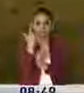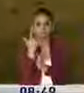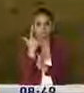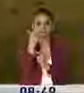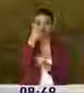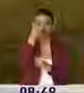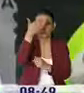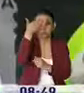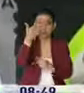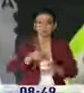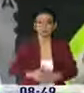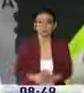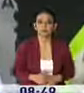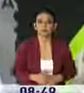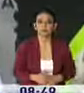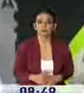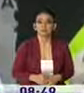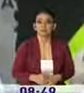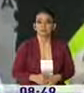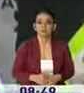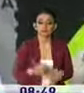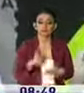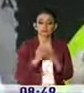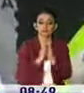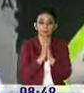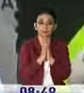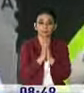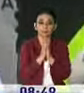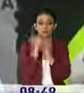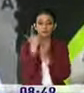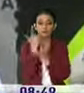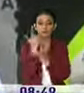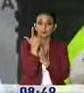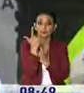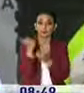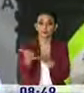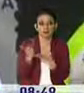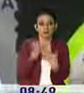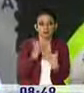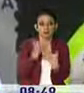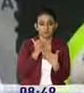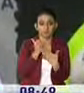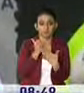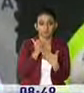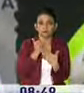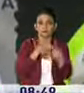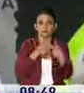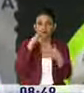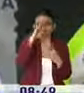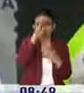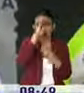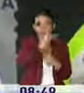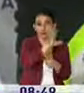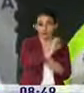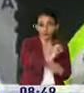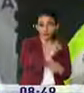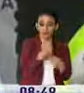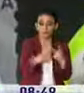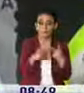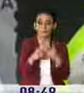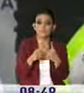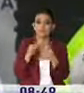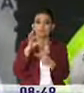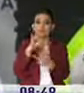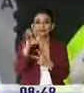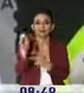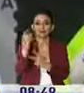en Santo Domingo. Hemos pedido ya la colaboración de lo que es Fuerzas Armadas, entre policías 50 y